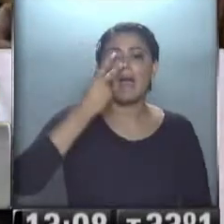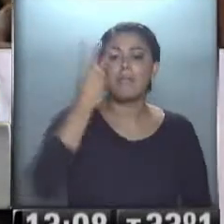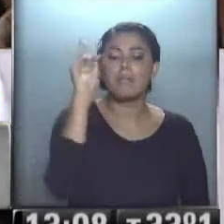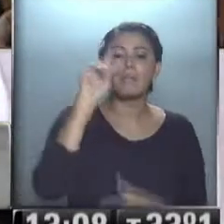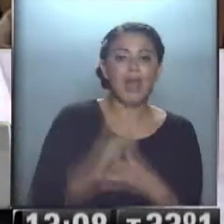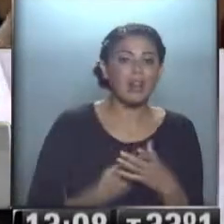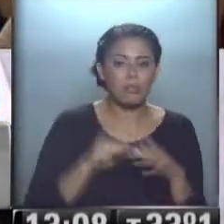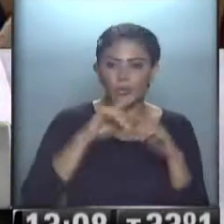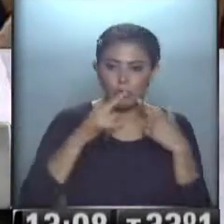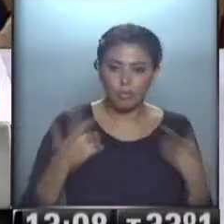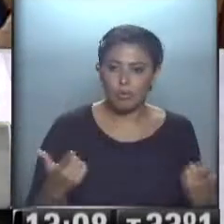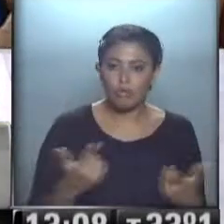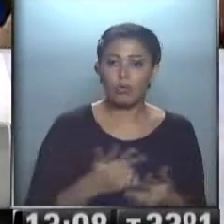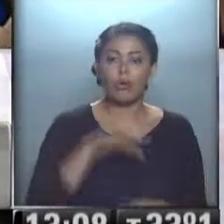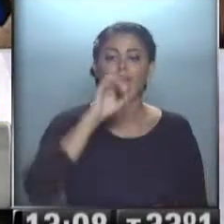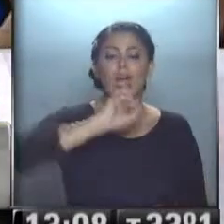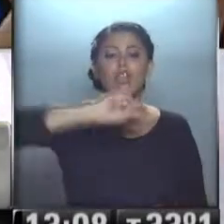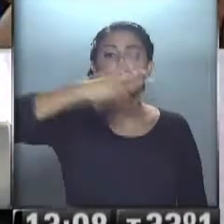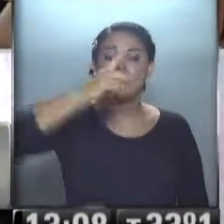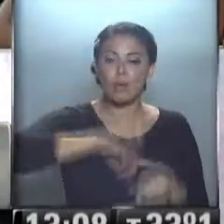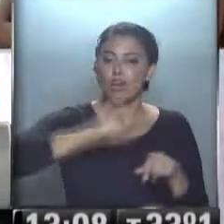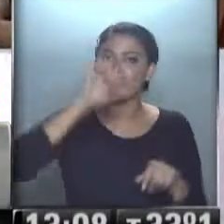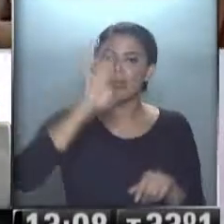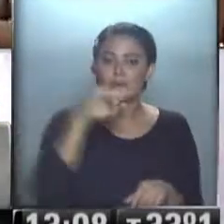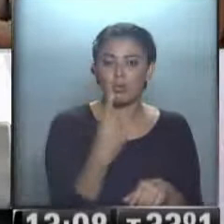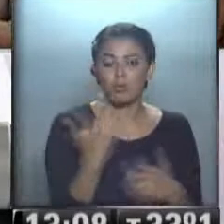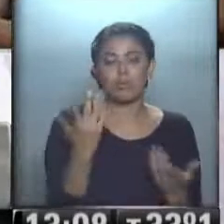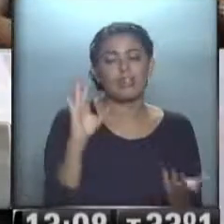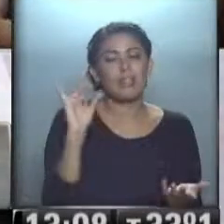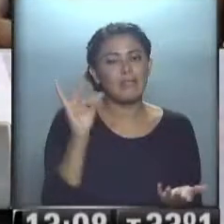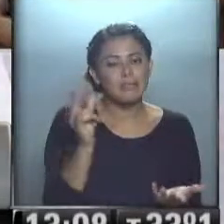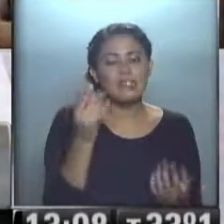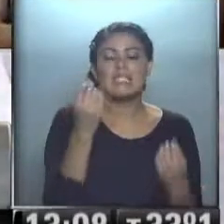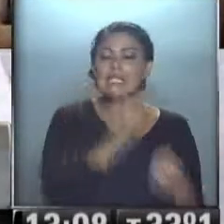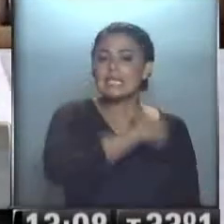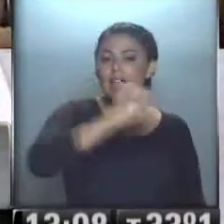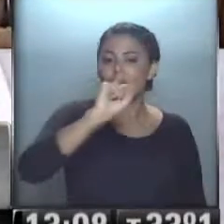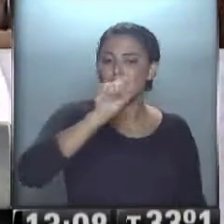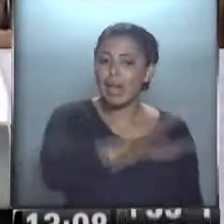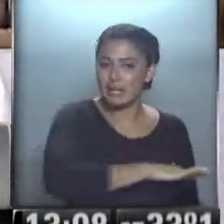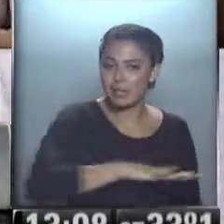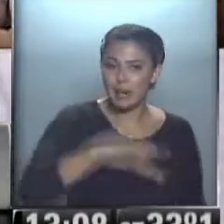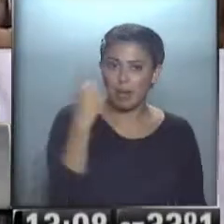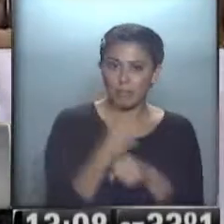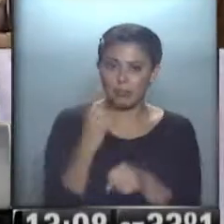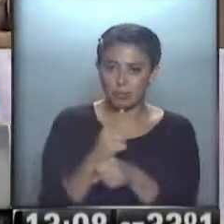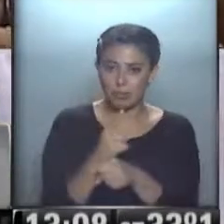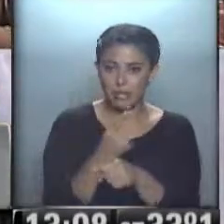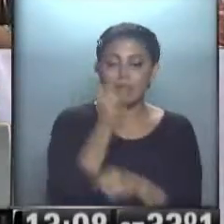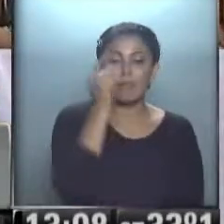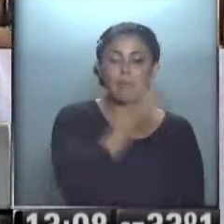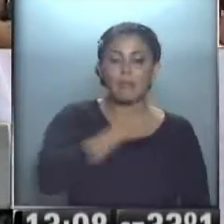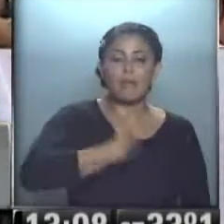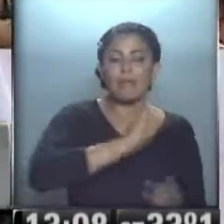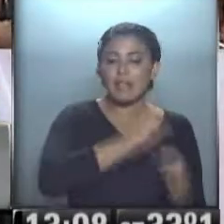de doble escolaridad, jornadas simple en la zona, complica el traslado especialmente de los chicos de la primaria con respecto a los papás que